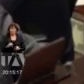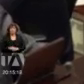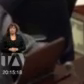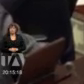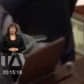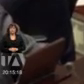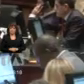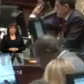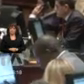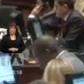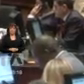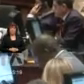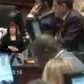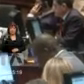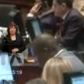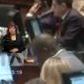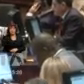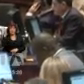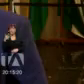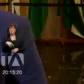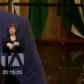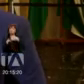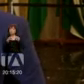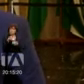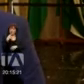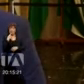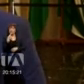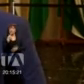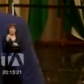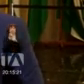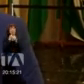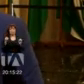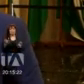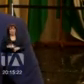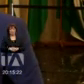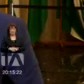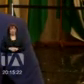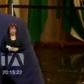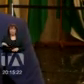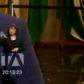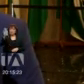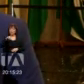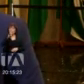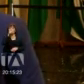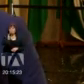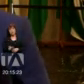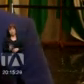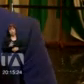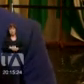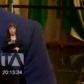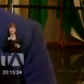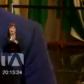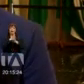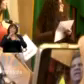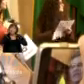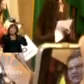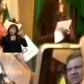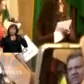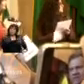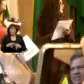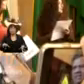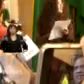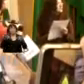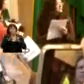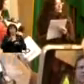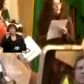el PSC, Suma y los independientes. Escoger a alguien que priorice una agenda legislativa que trate los temas que le interesan a la ciudadanía.